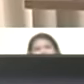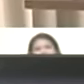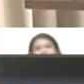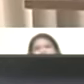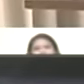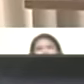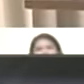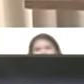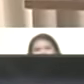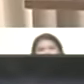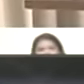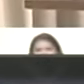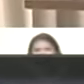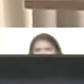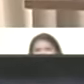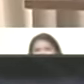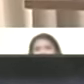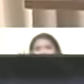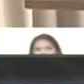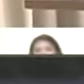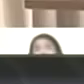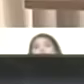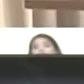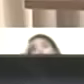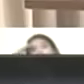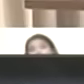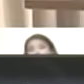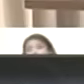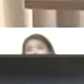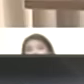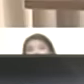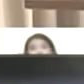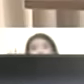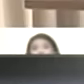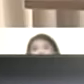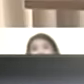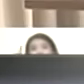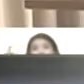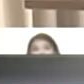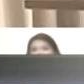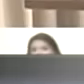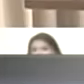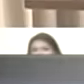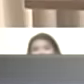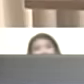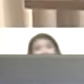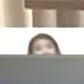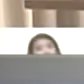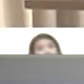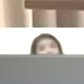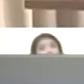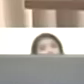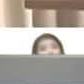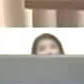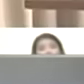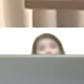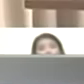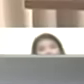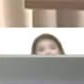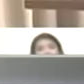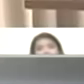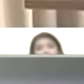Este transformador, gracias a Dios, no afecta carga ni el servicio eléctrico en el estado Guárico, pero sí es muy importante porque es